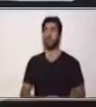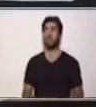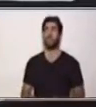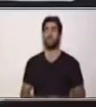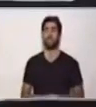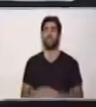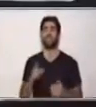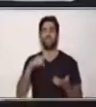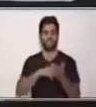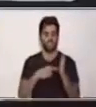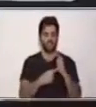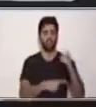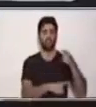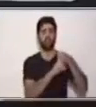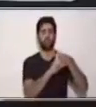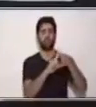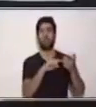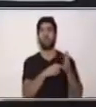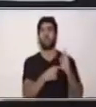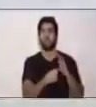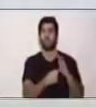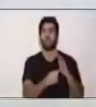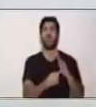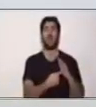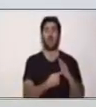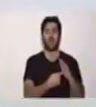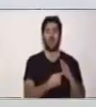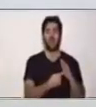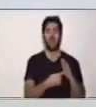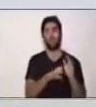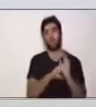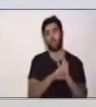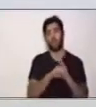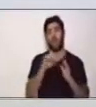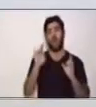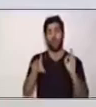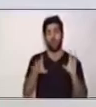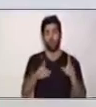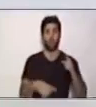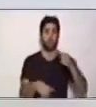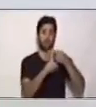¿qué significaba la suma? Uno es agregar, otro es ir, otro es